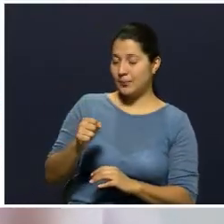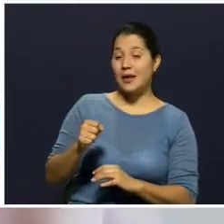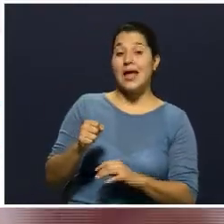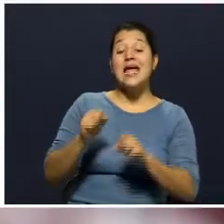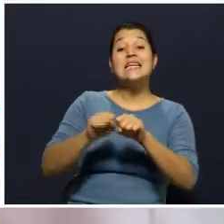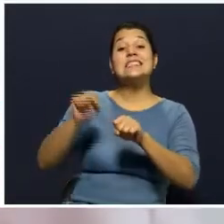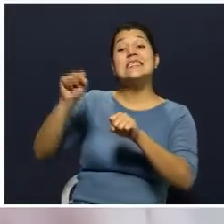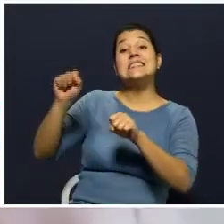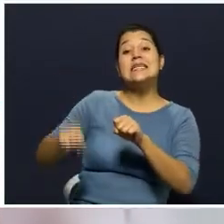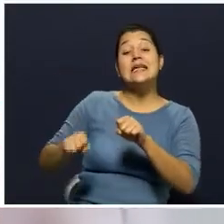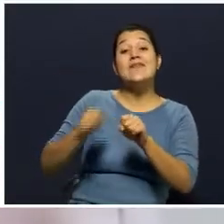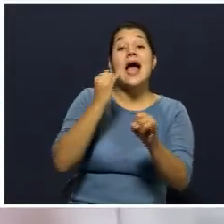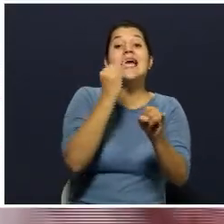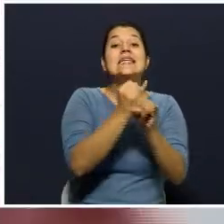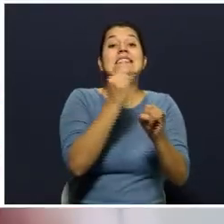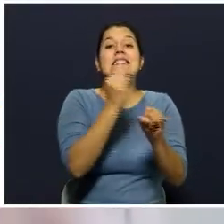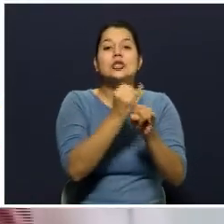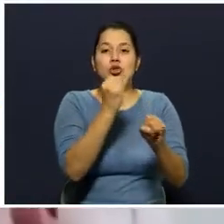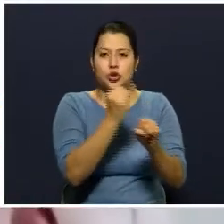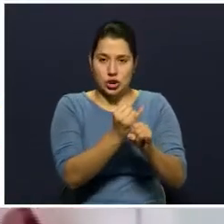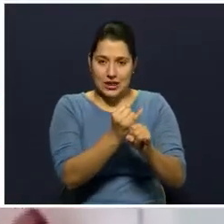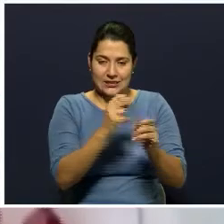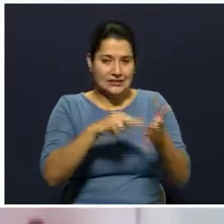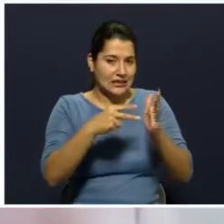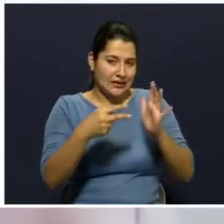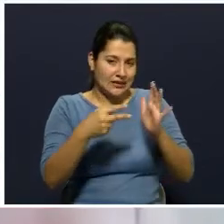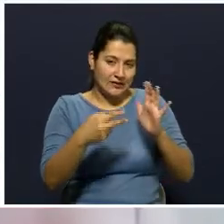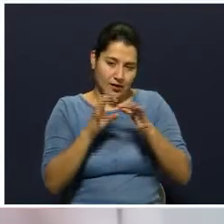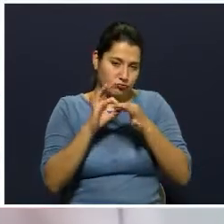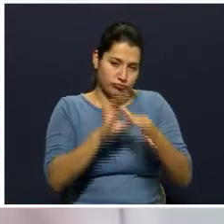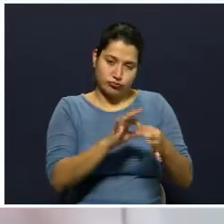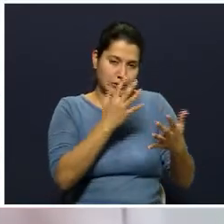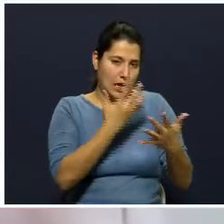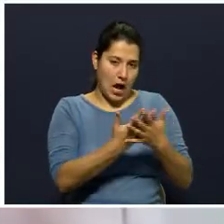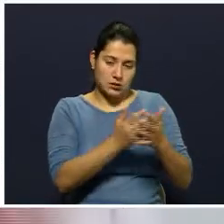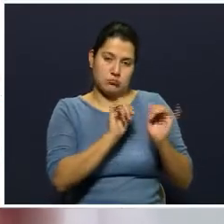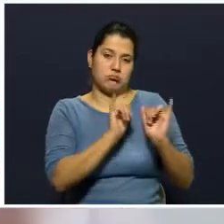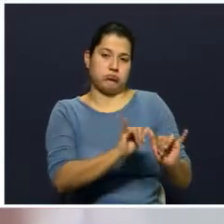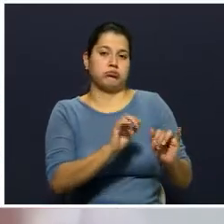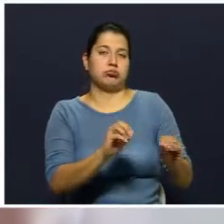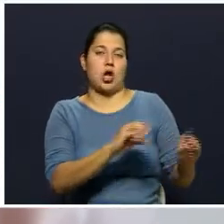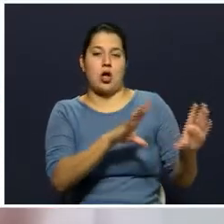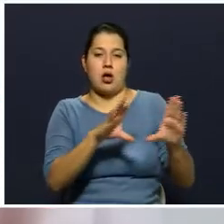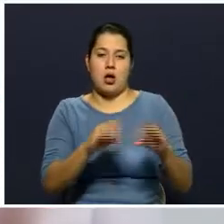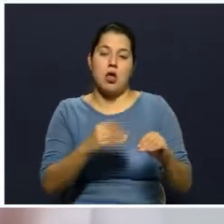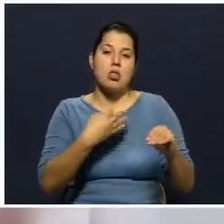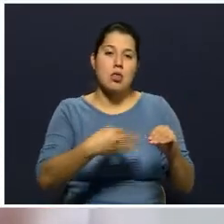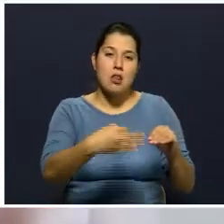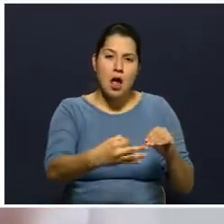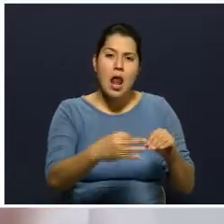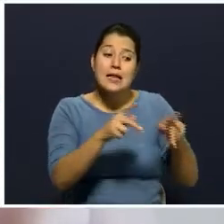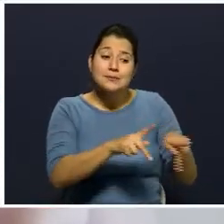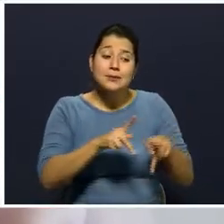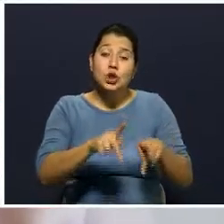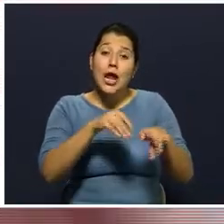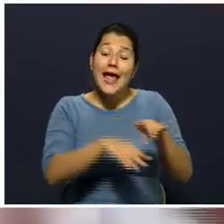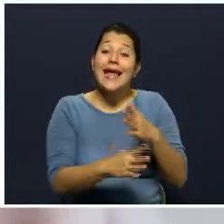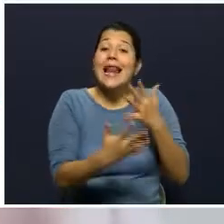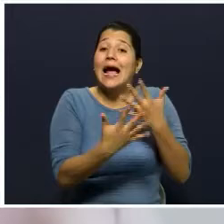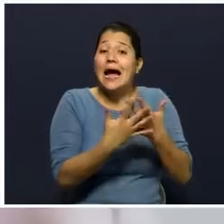el régimen institucional de este país es el que todos asociamos con el concepto de cárcel, ¿verdad? Es en el cual las personas privadas de